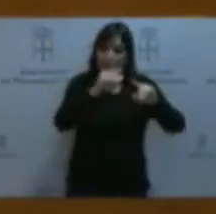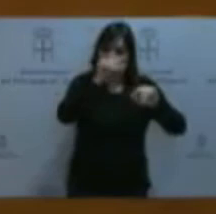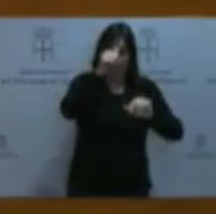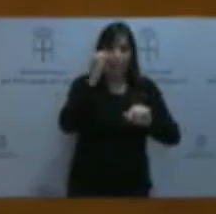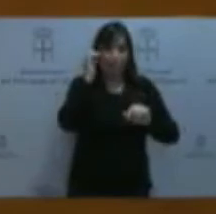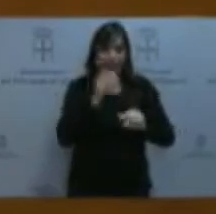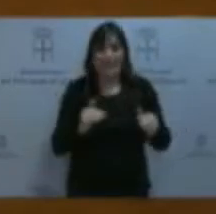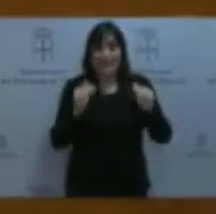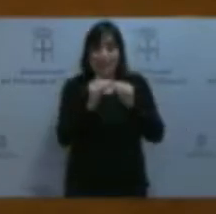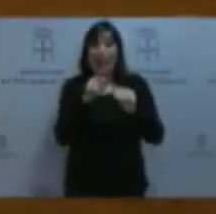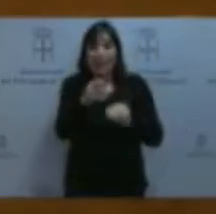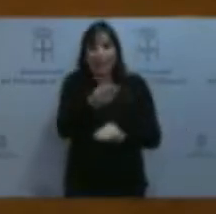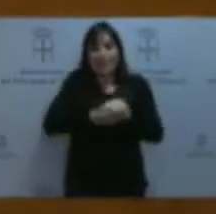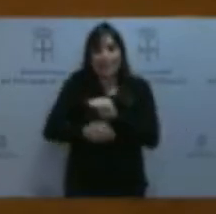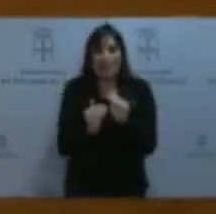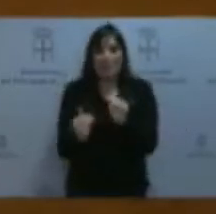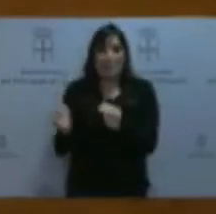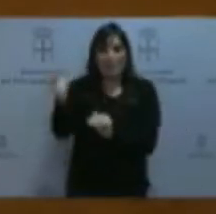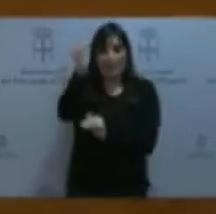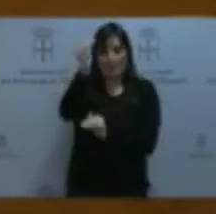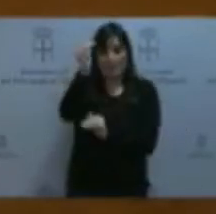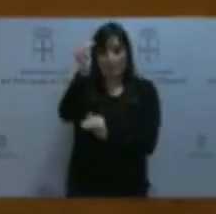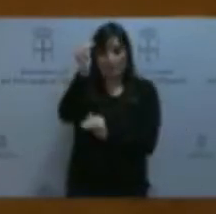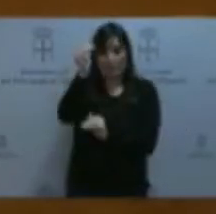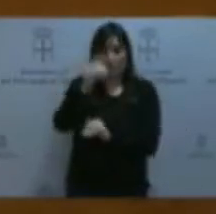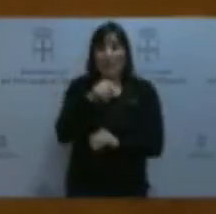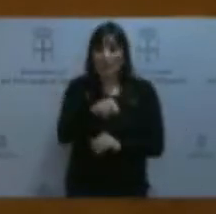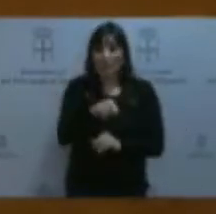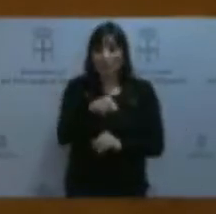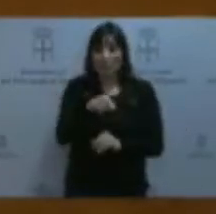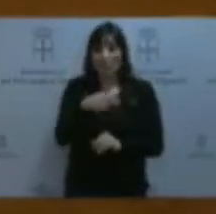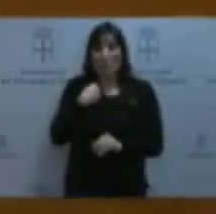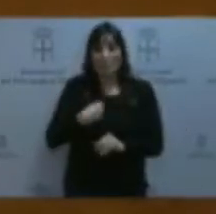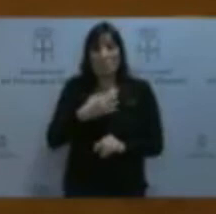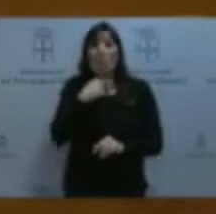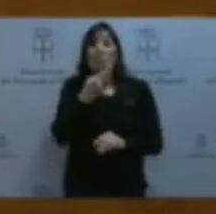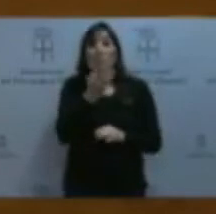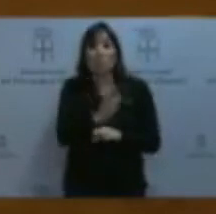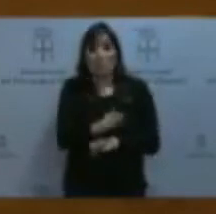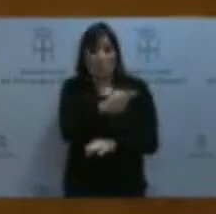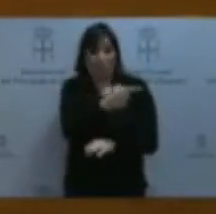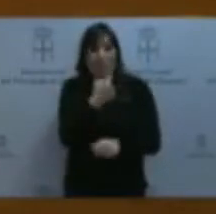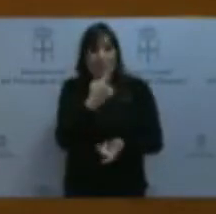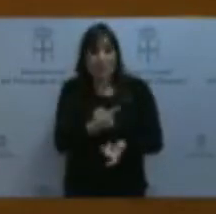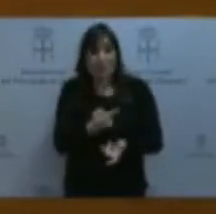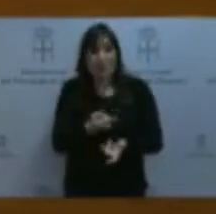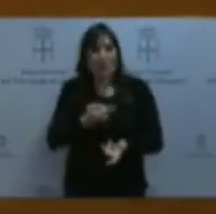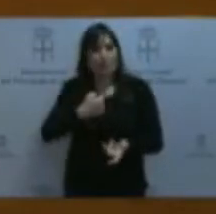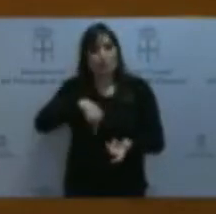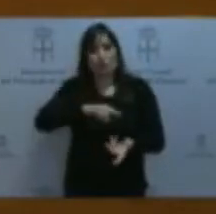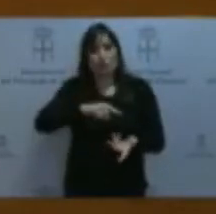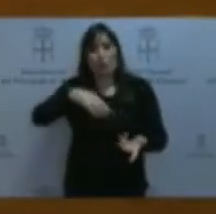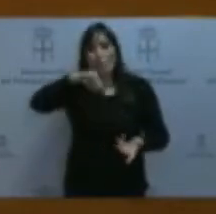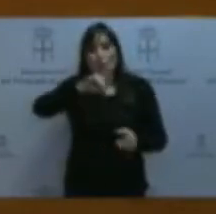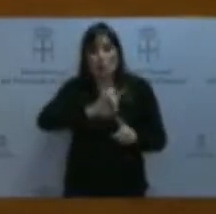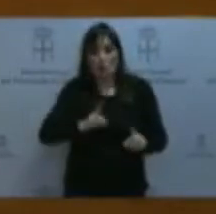natalidad. Y en esto, como bien decía la portavoz, pues no estamos solos. Compartimos el problema también